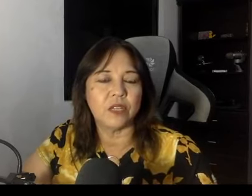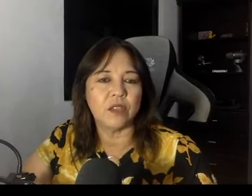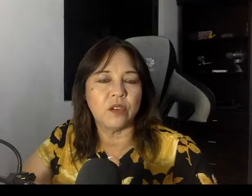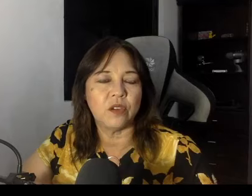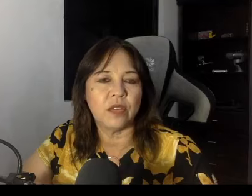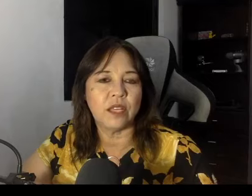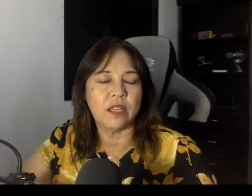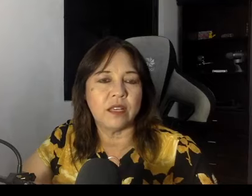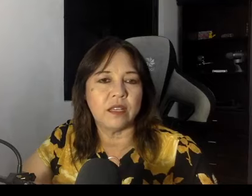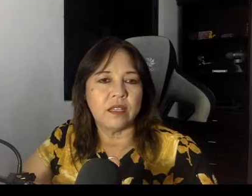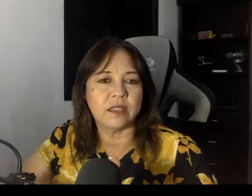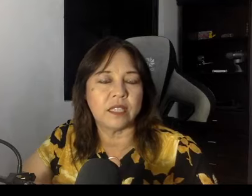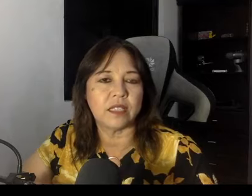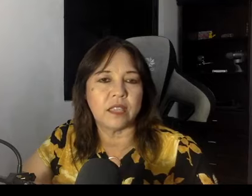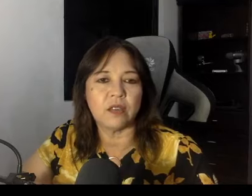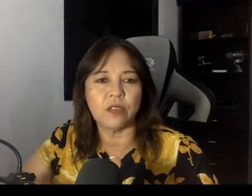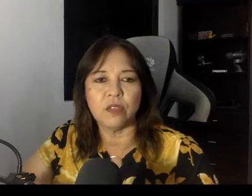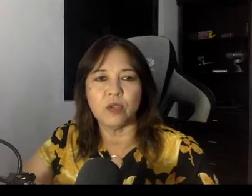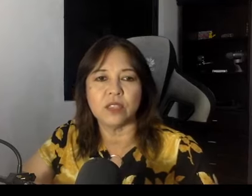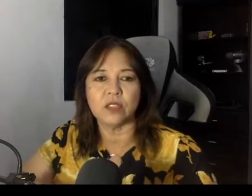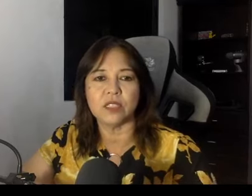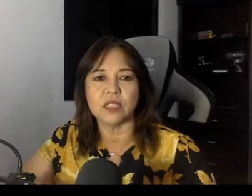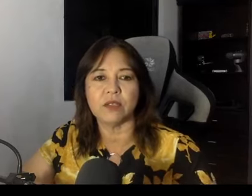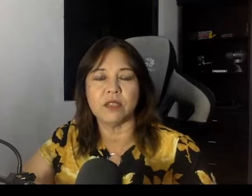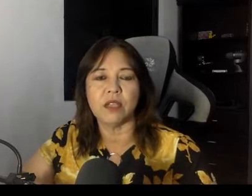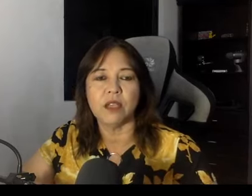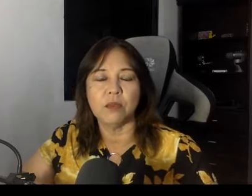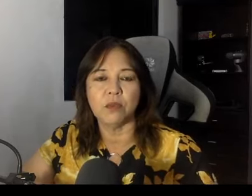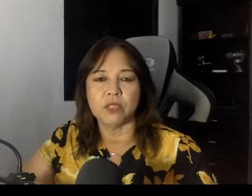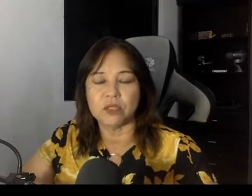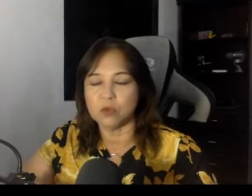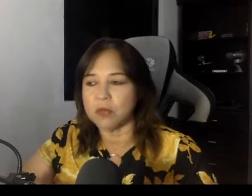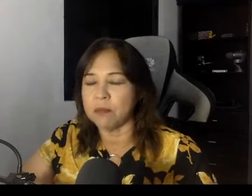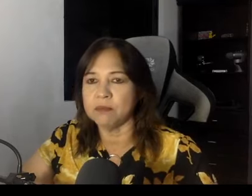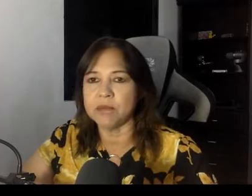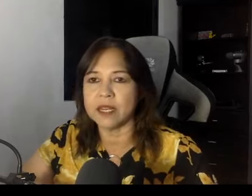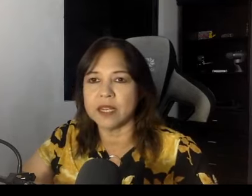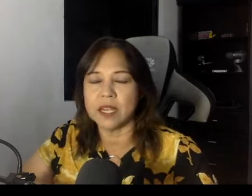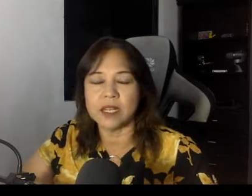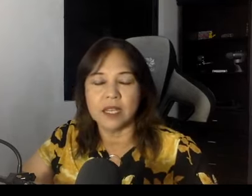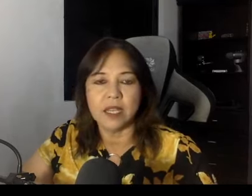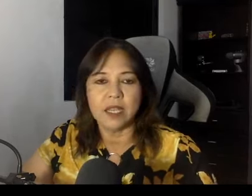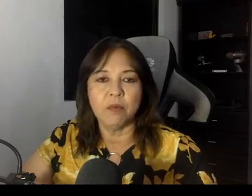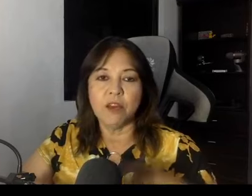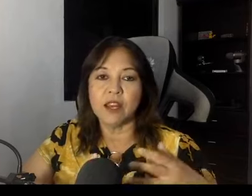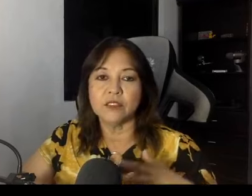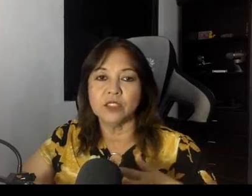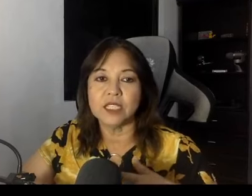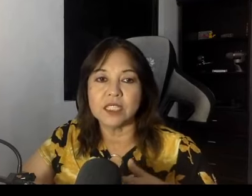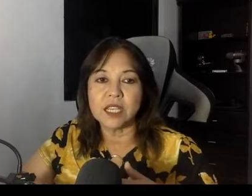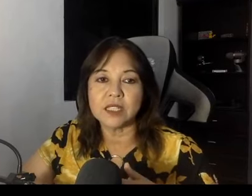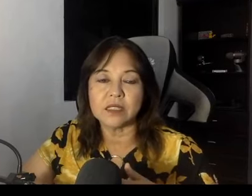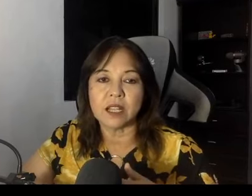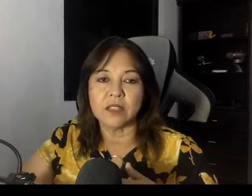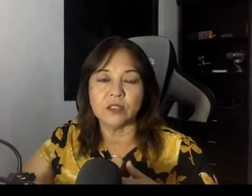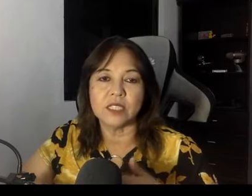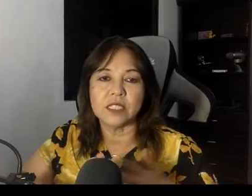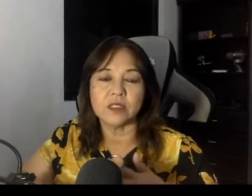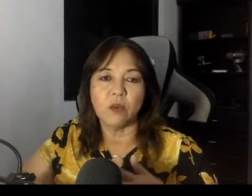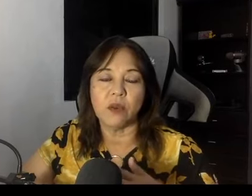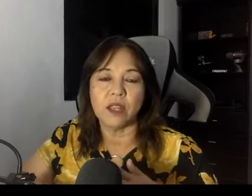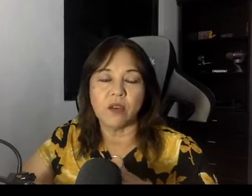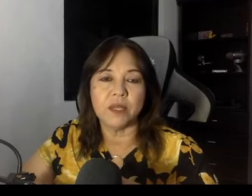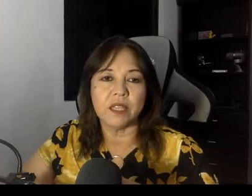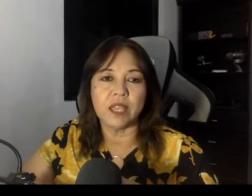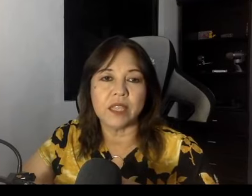calendario que dio el secretario de Educación, Esteban Moctezuma Barragán. Y bueno,